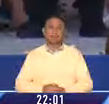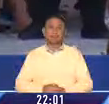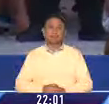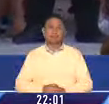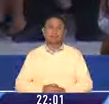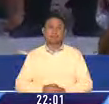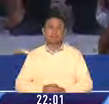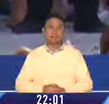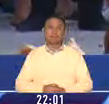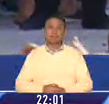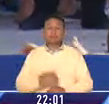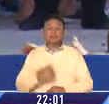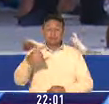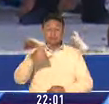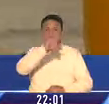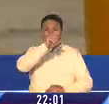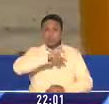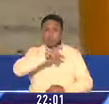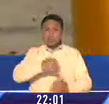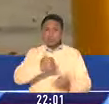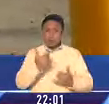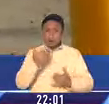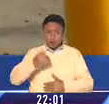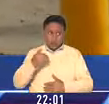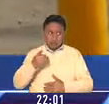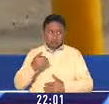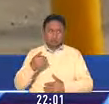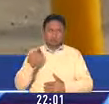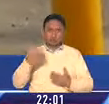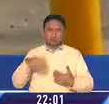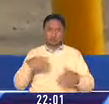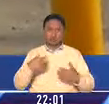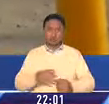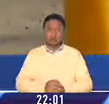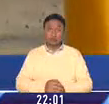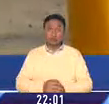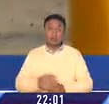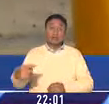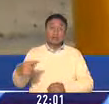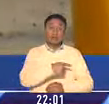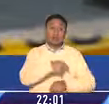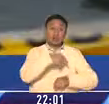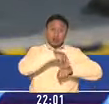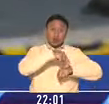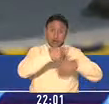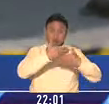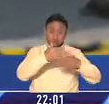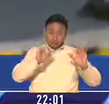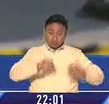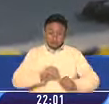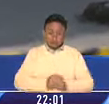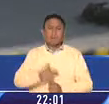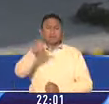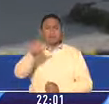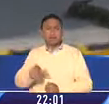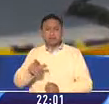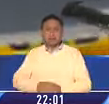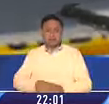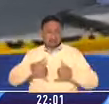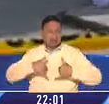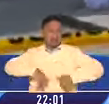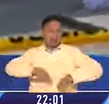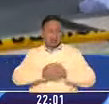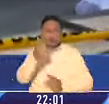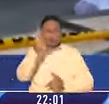Entre dolor y desconcierto amaneció Durán. Poco después de que termine el toque de queda, los criminales continuaron